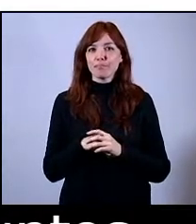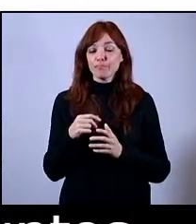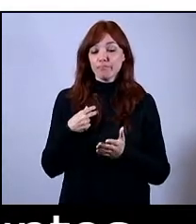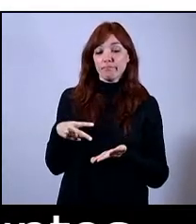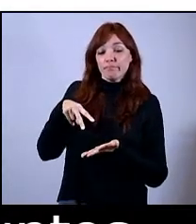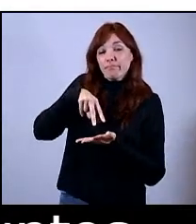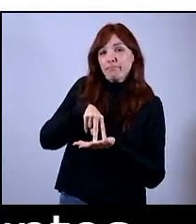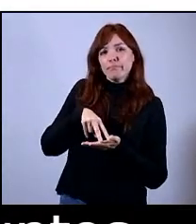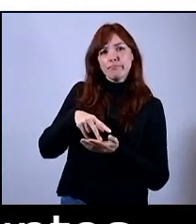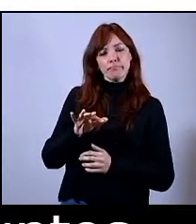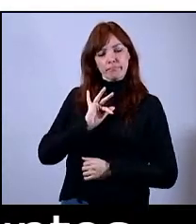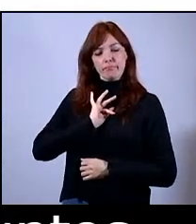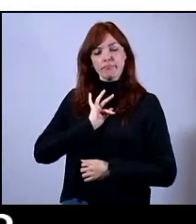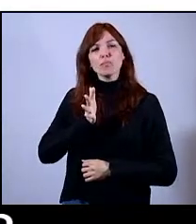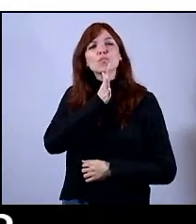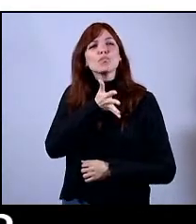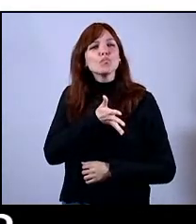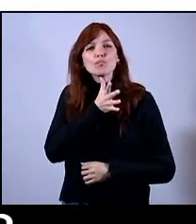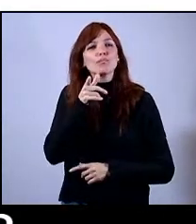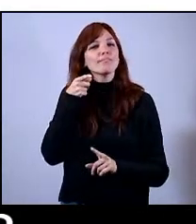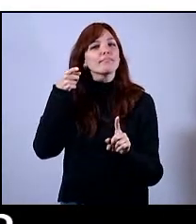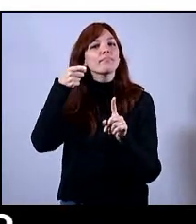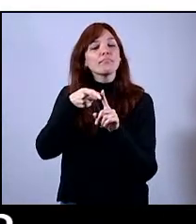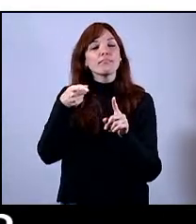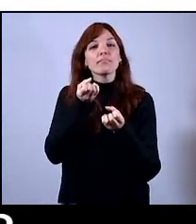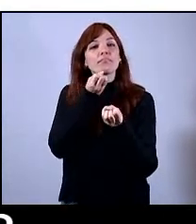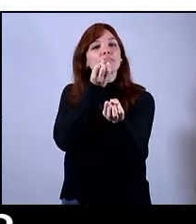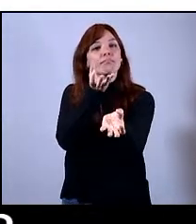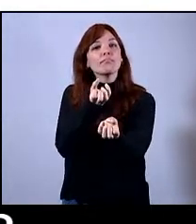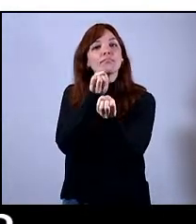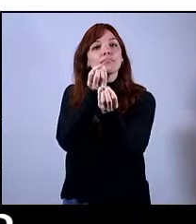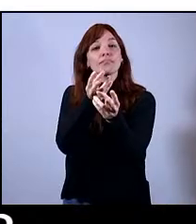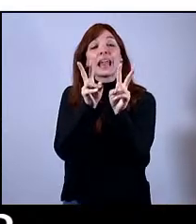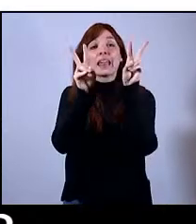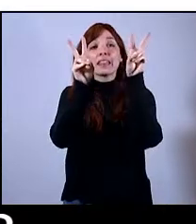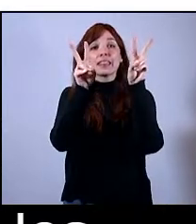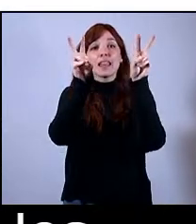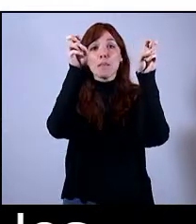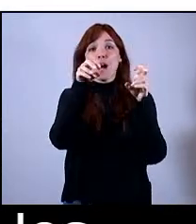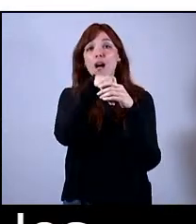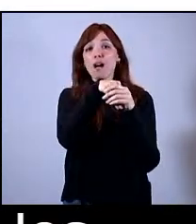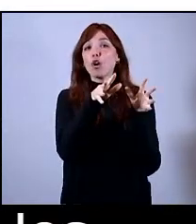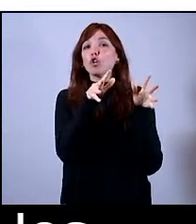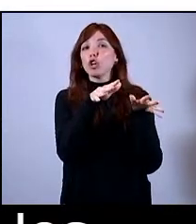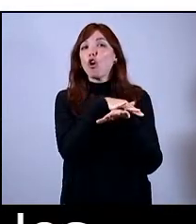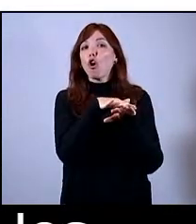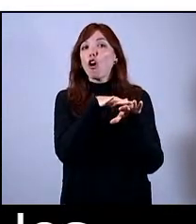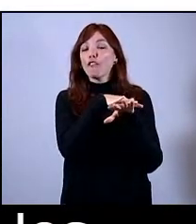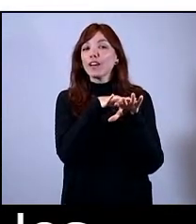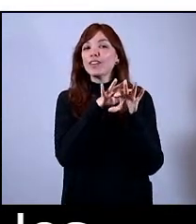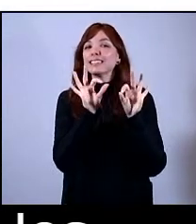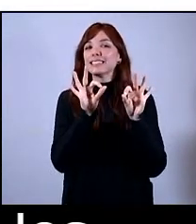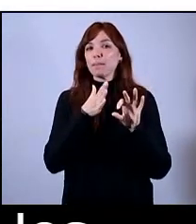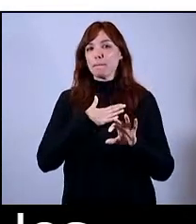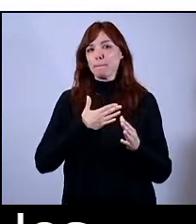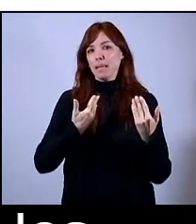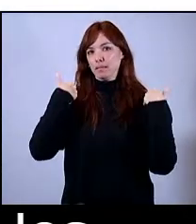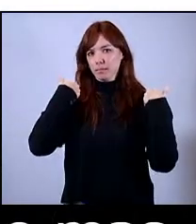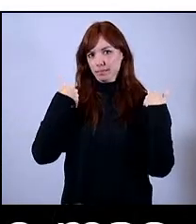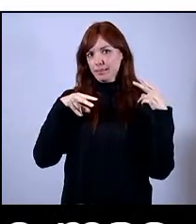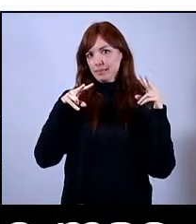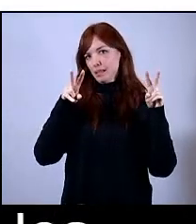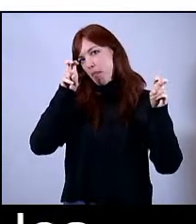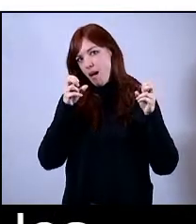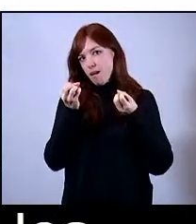Comparezco porque me voy a centrar en informarle de los asuntos que se han llevado en el Consejo de Gobierno de mi competencia. En primer